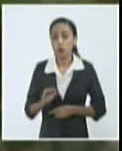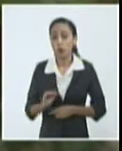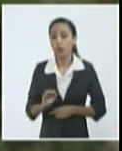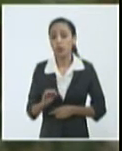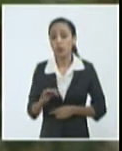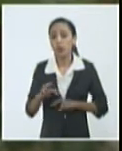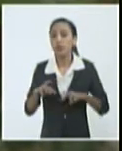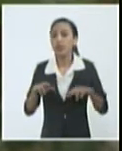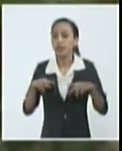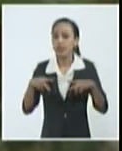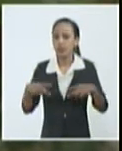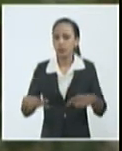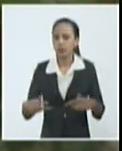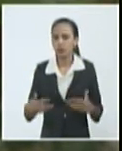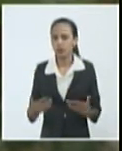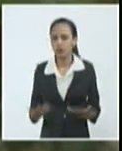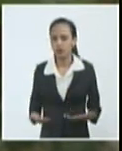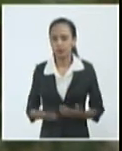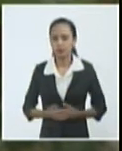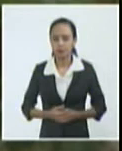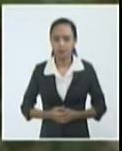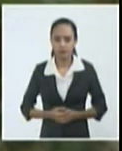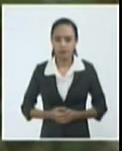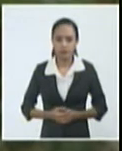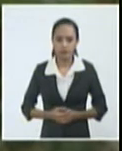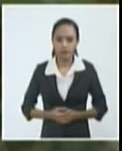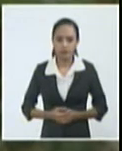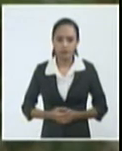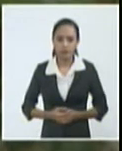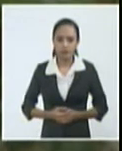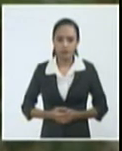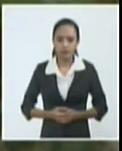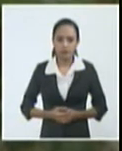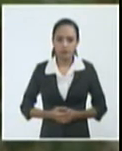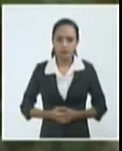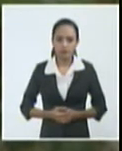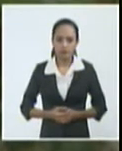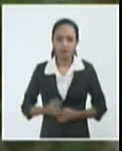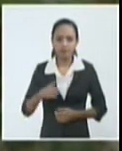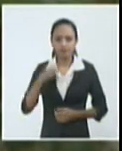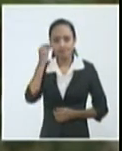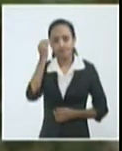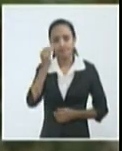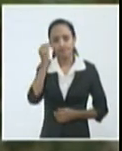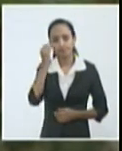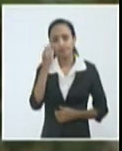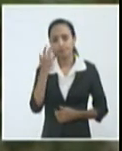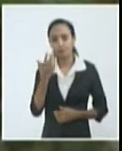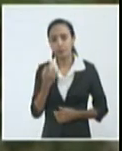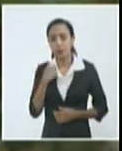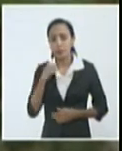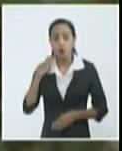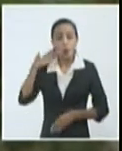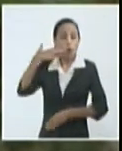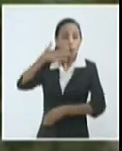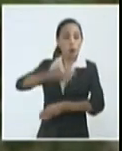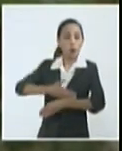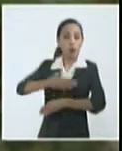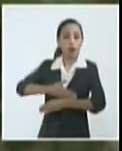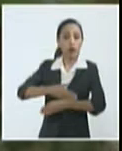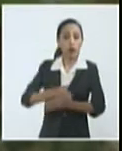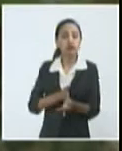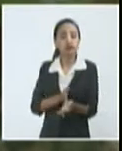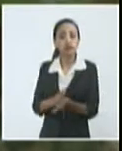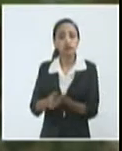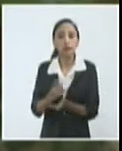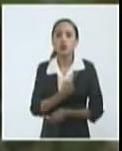más, dando estas ideas, en que está, independientemente de que el bloqueo persista, estamos obligados a